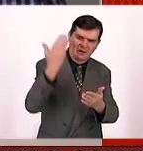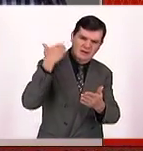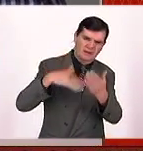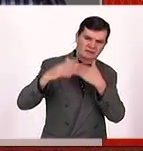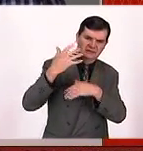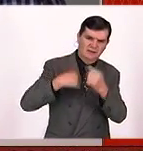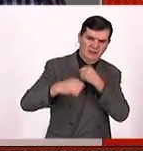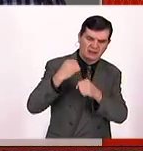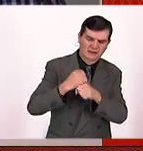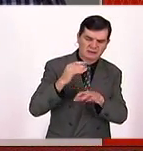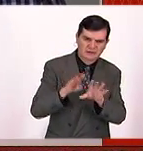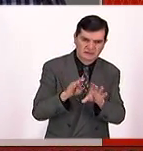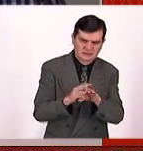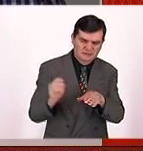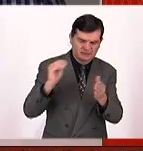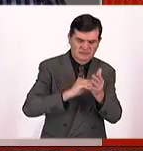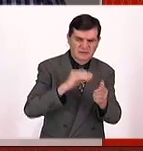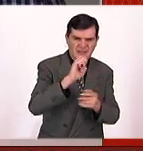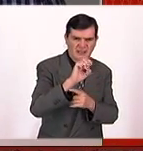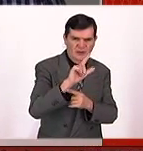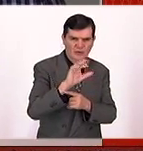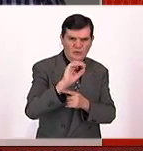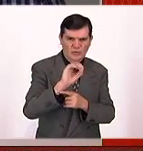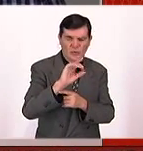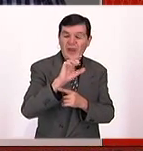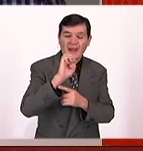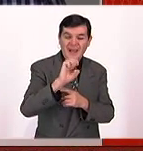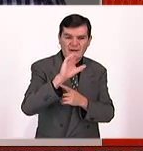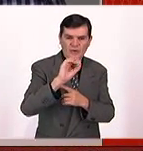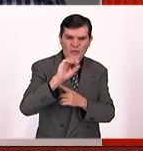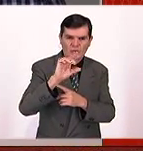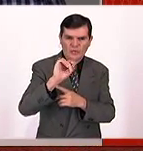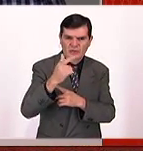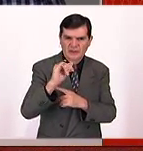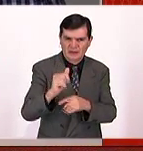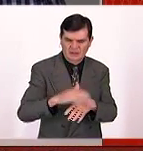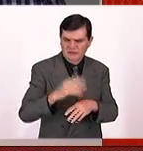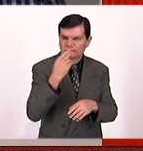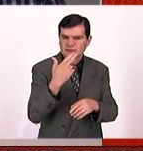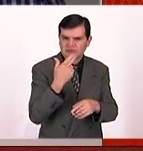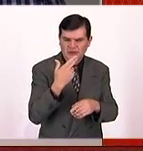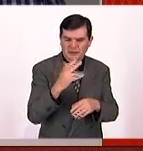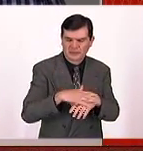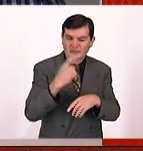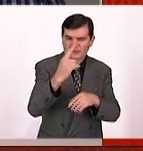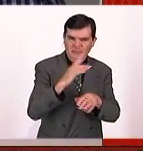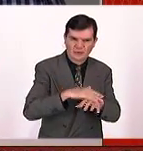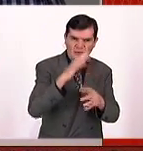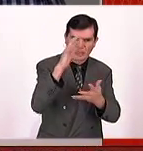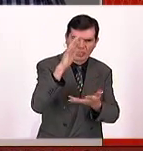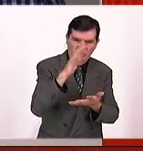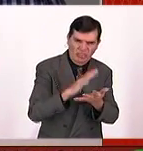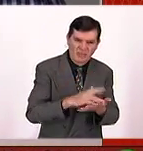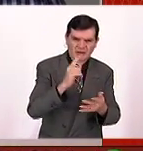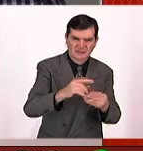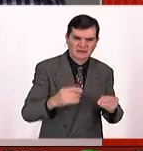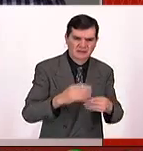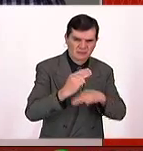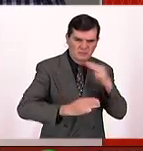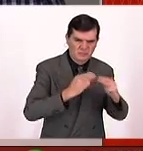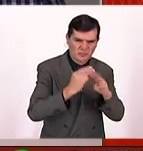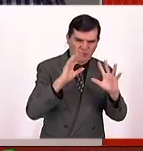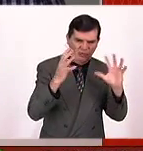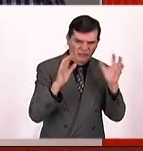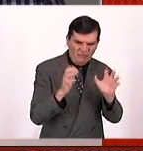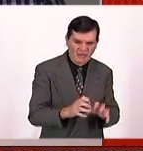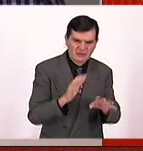atrás este término ecología pues no era utilizado y ha sido debido al deterioro que se ha vivido del medio